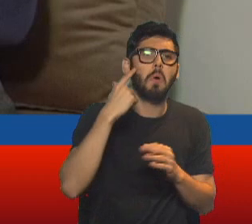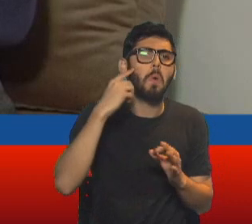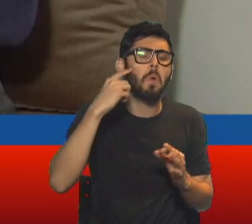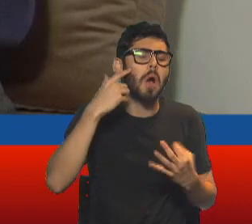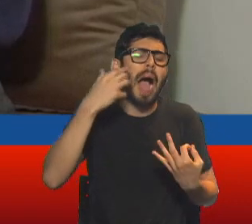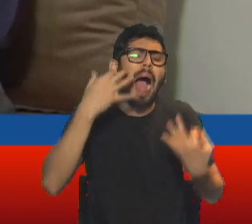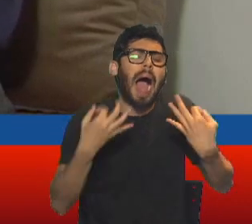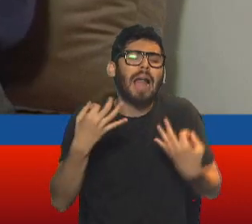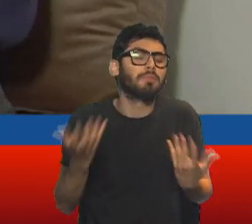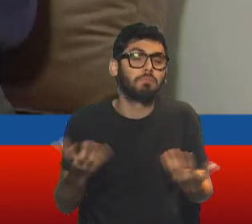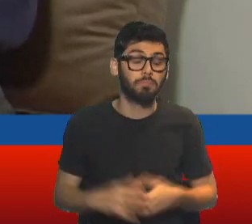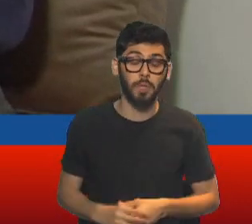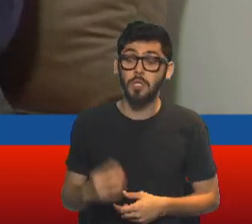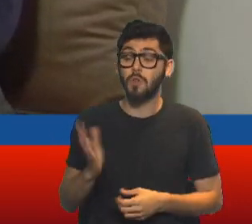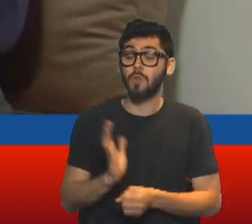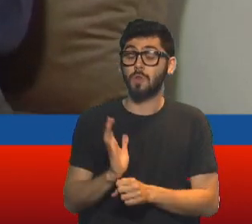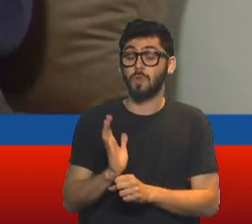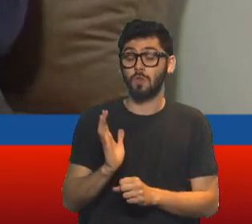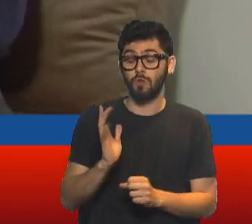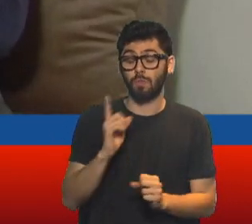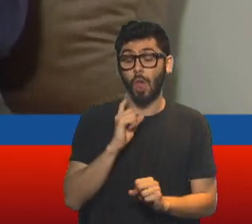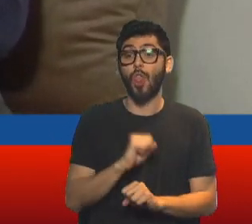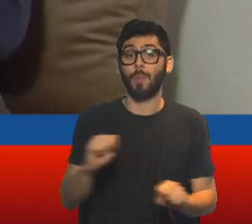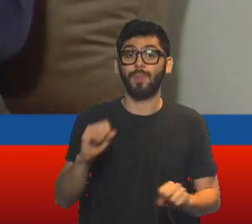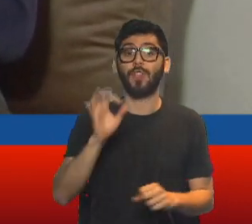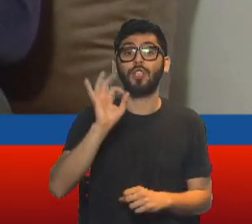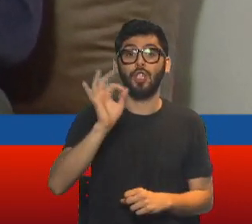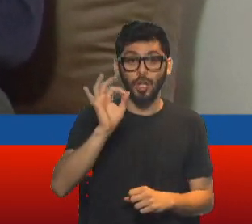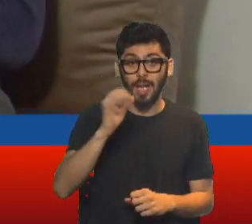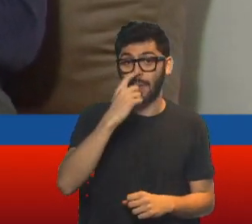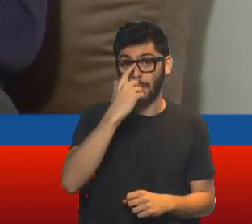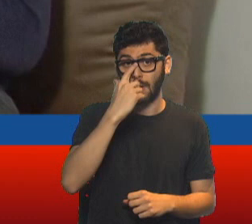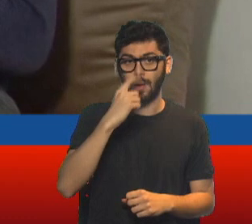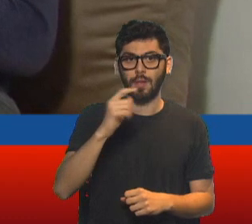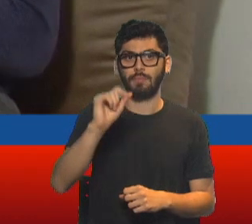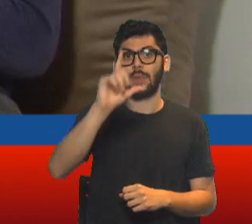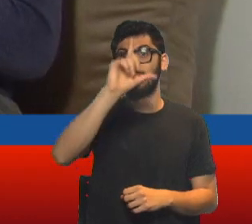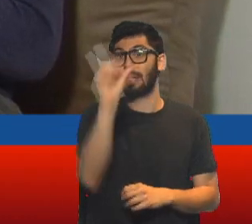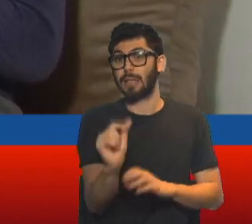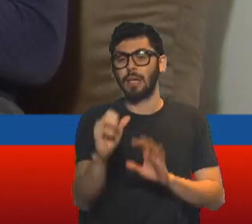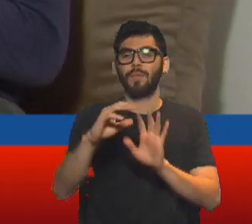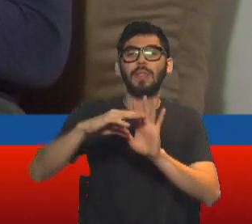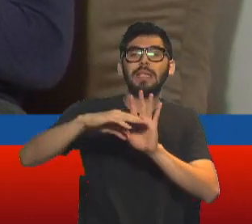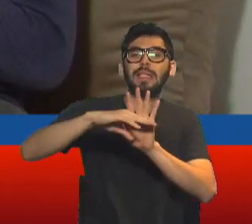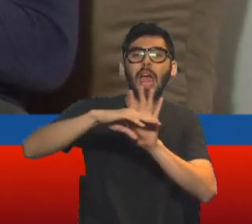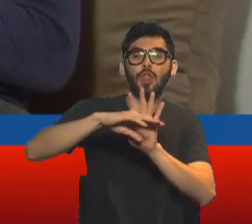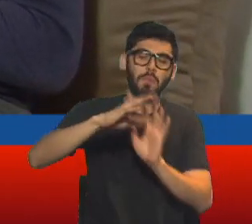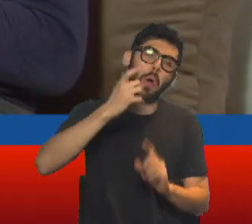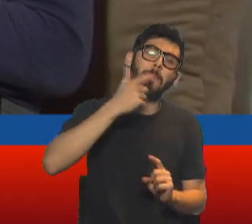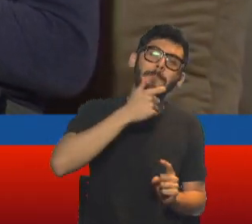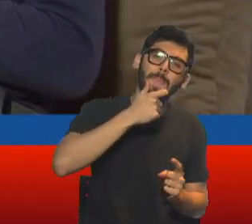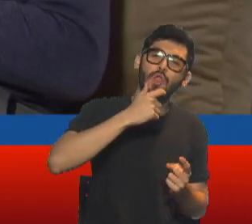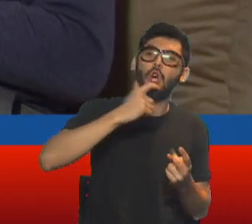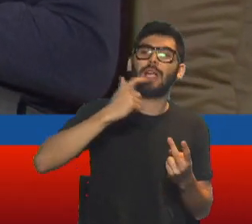Inesperado. Yo sabía que estábamos con problemas en el interior, en el centro de la nación, es decir, Mendoza, San